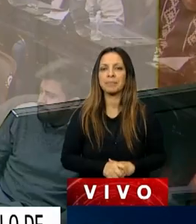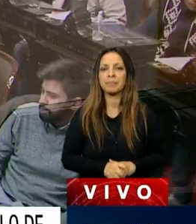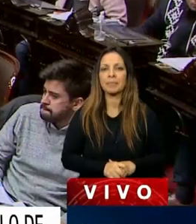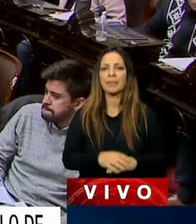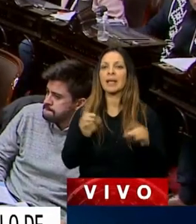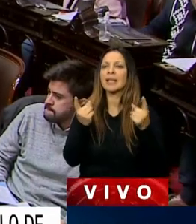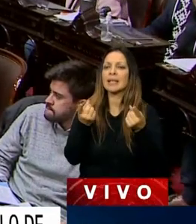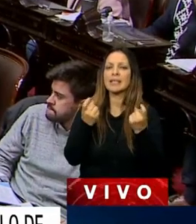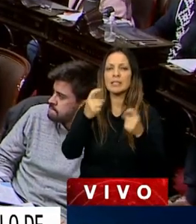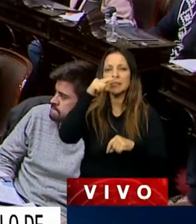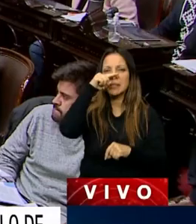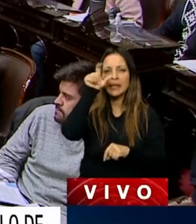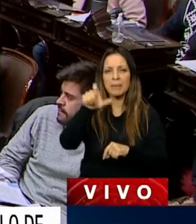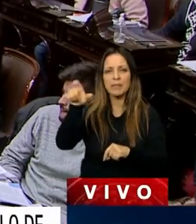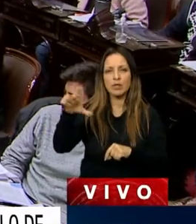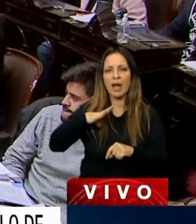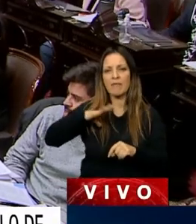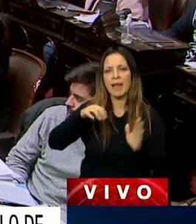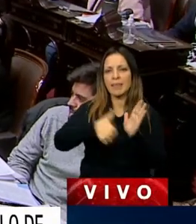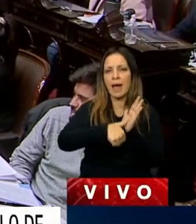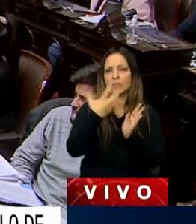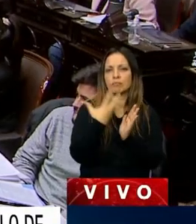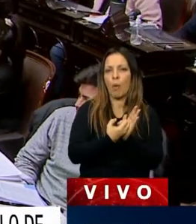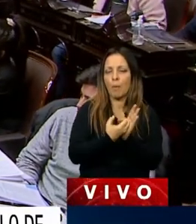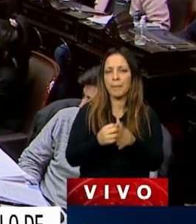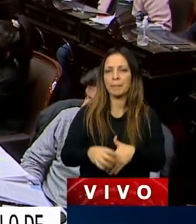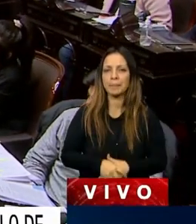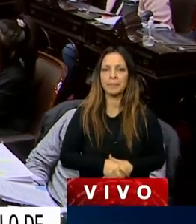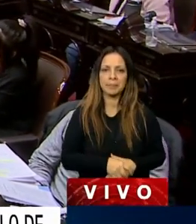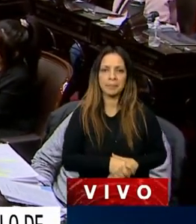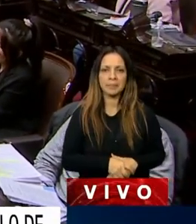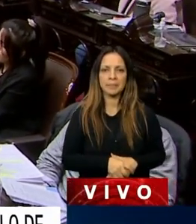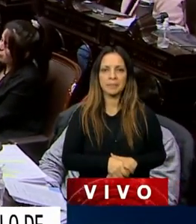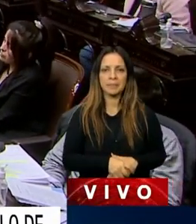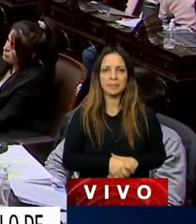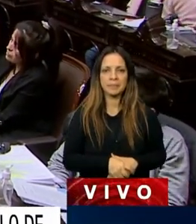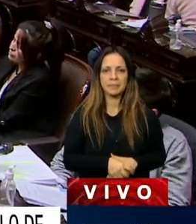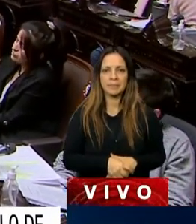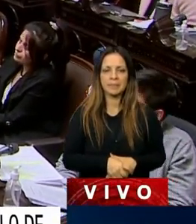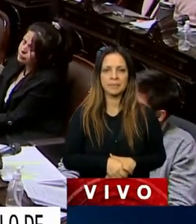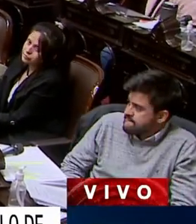Necesito los 7 que están sin identificar que se identifiquen.